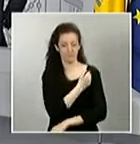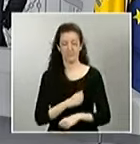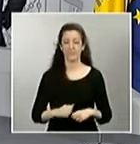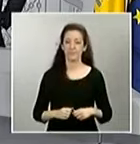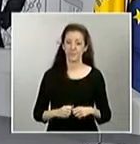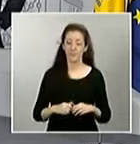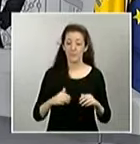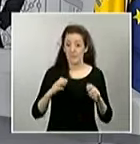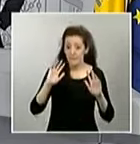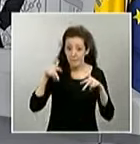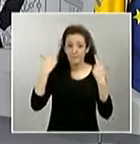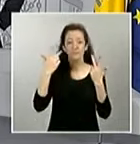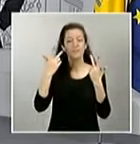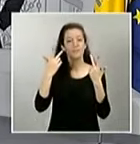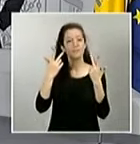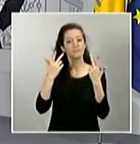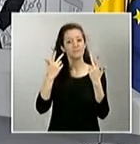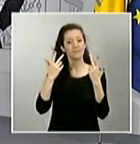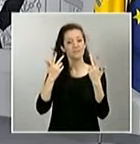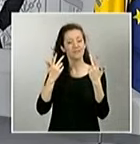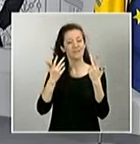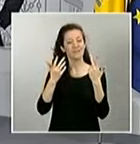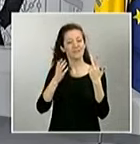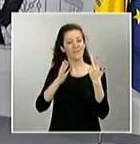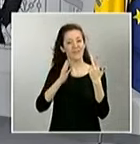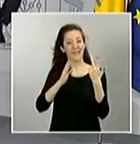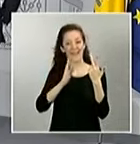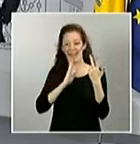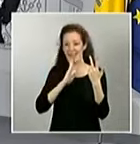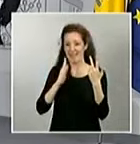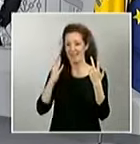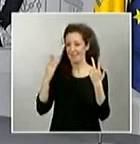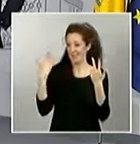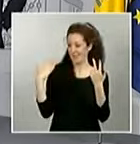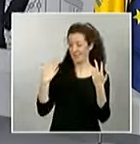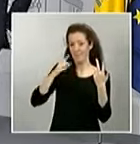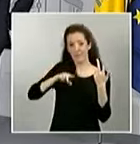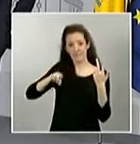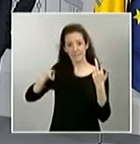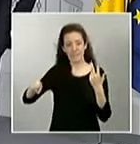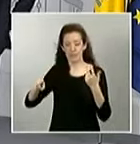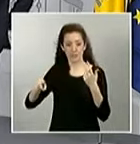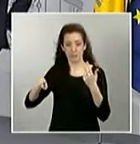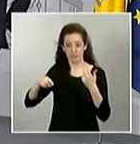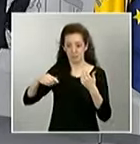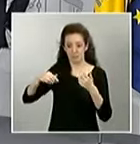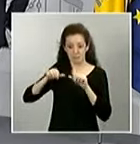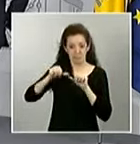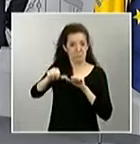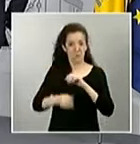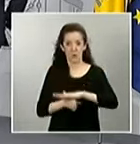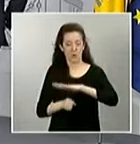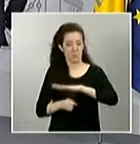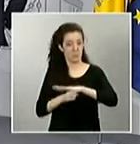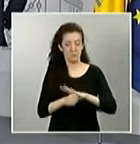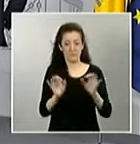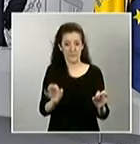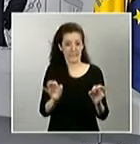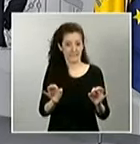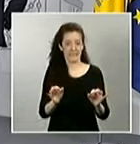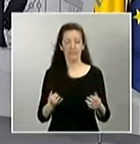con la senda que manteníamos durante estos últimos meses, una senda en la que, también, con carácter estructural, los contratos